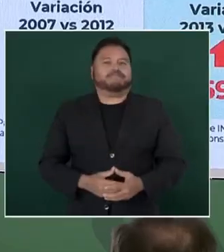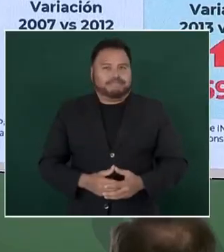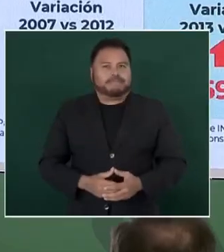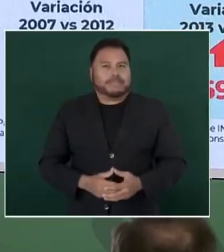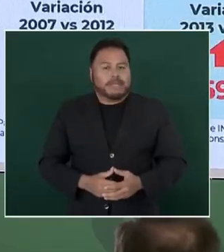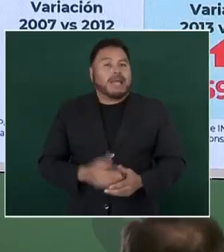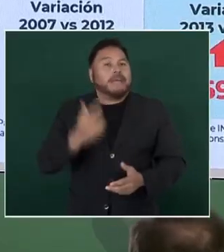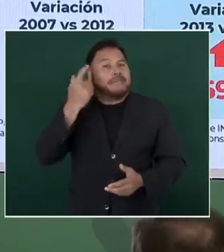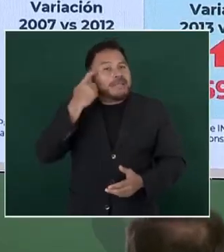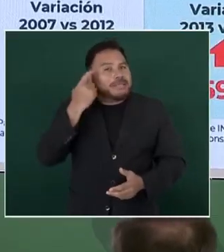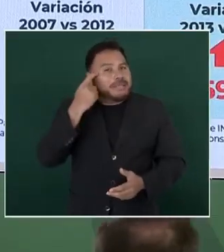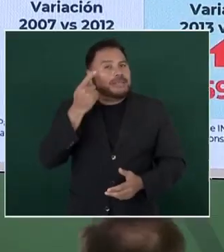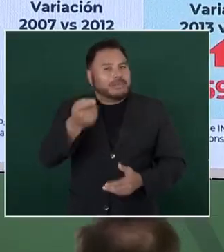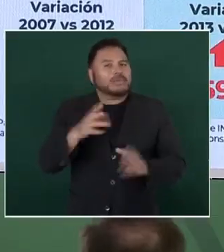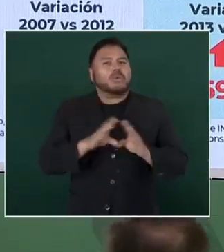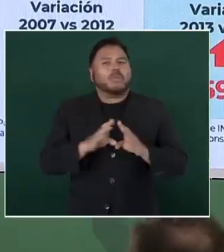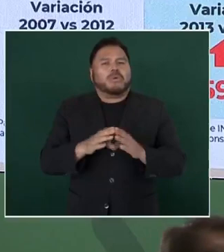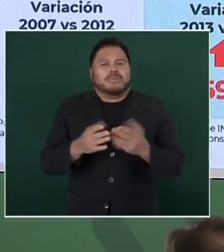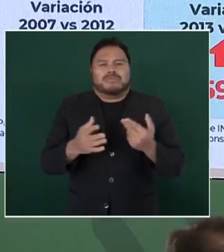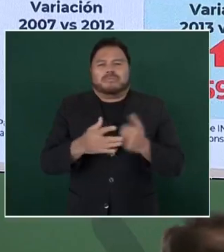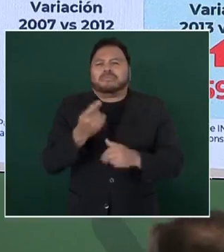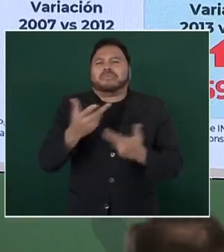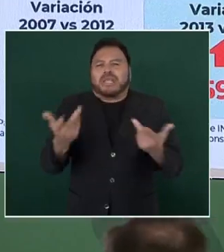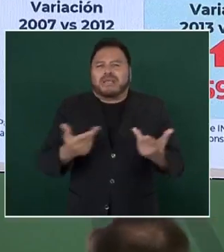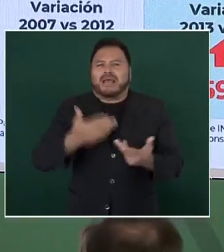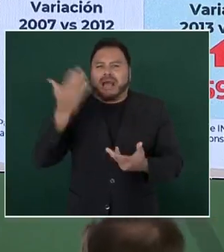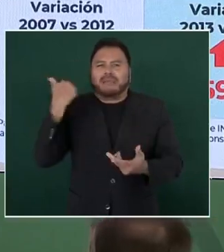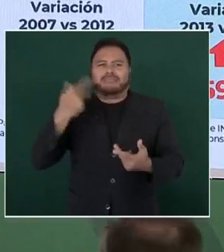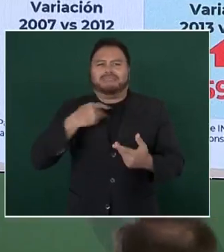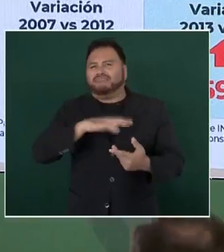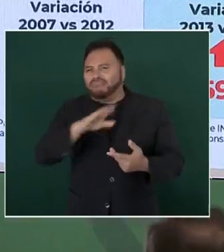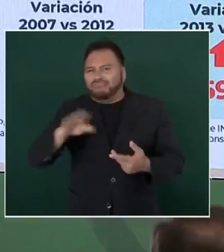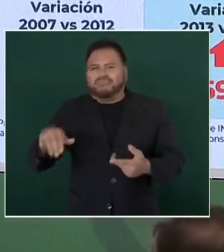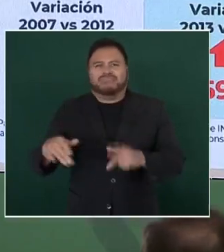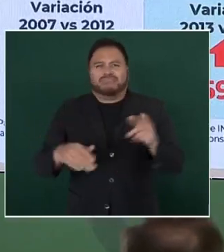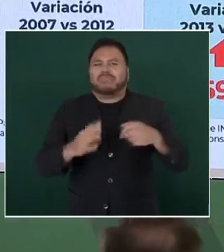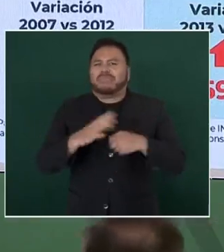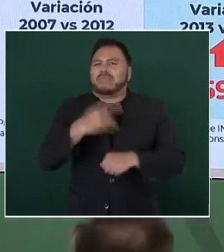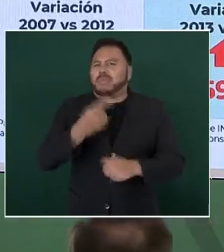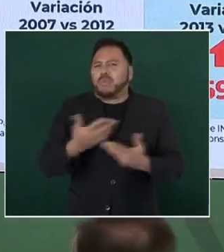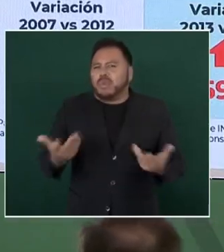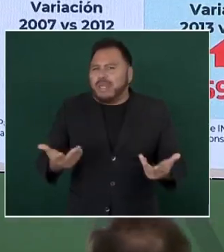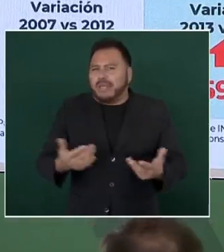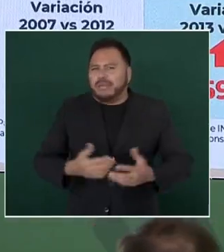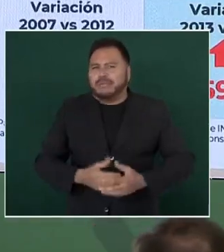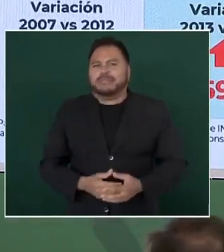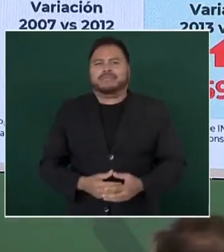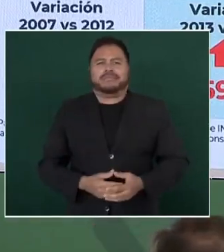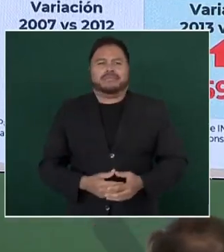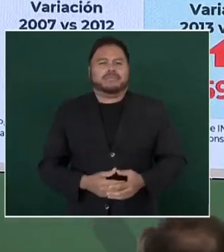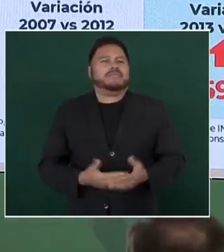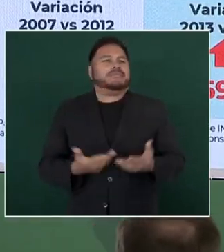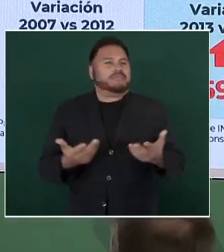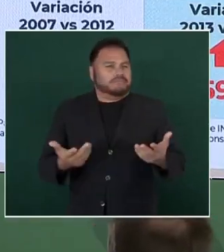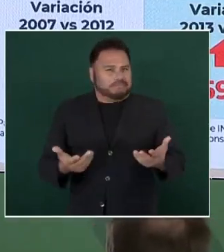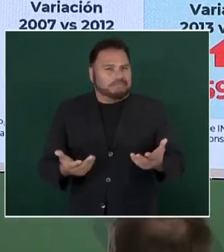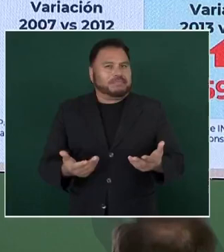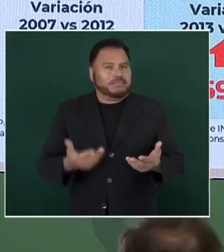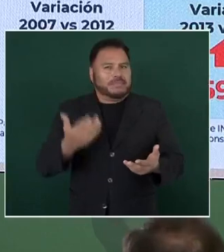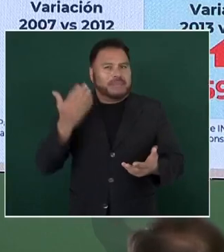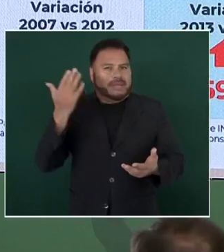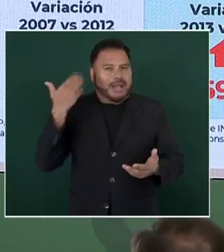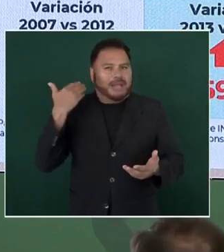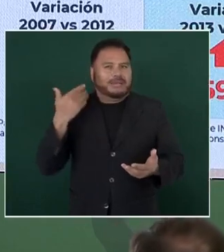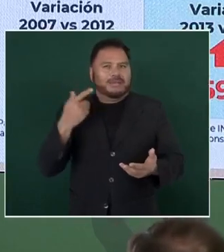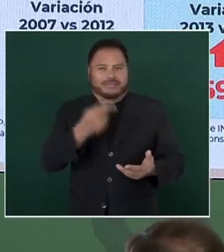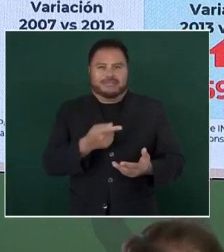Que imaginen qué fue lo que pasó. ¿Por qué le pegó un garrotazo